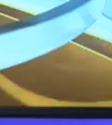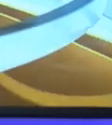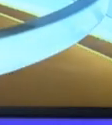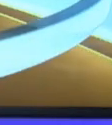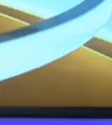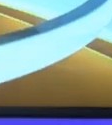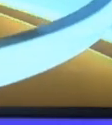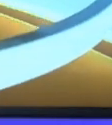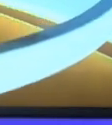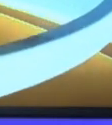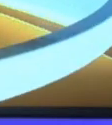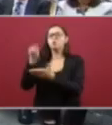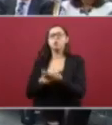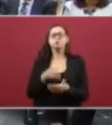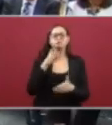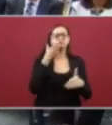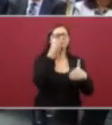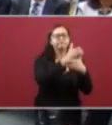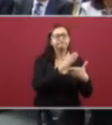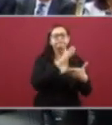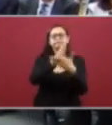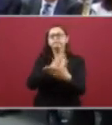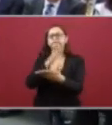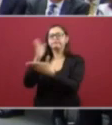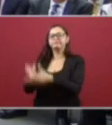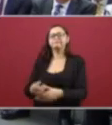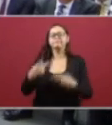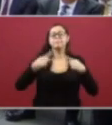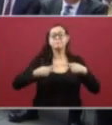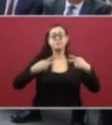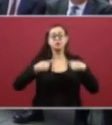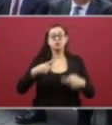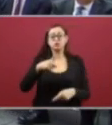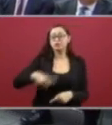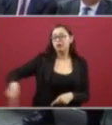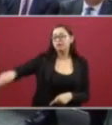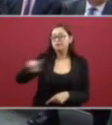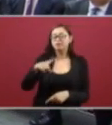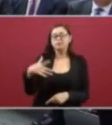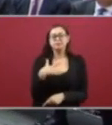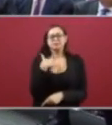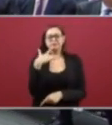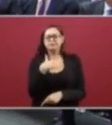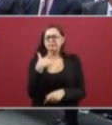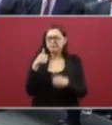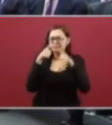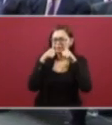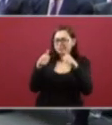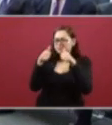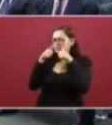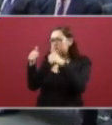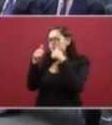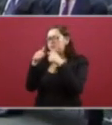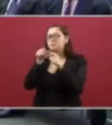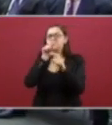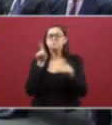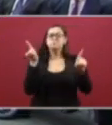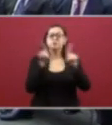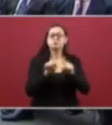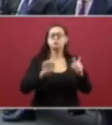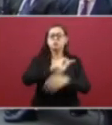Vicente Fox tuvo un contexto similar al de López Obrador. La transición. Exacto, era una